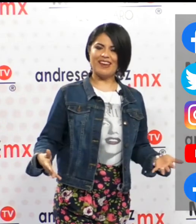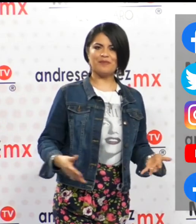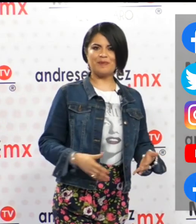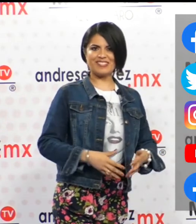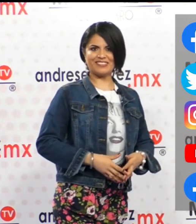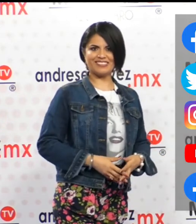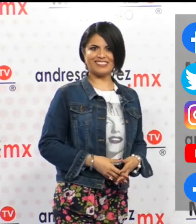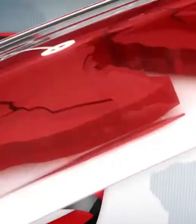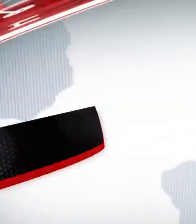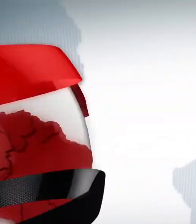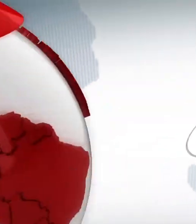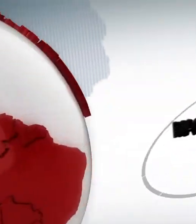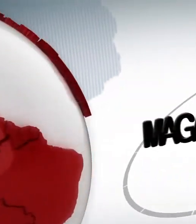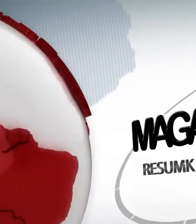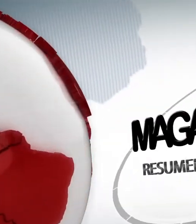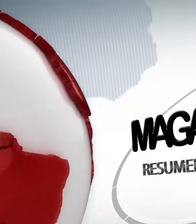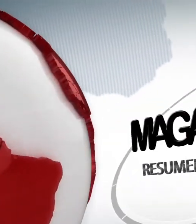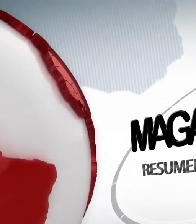resumen de la información.